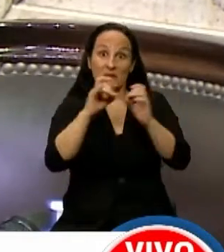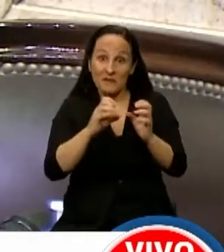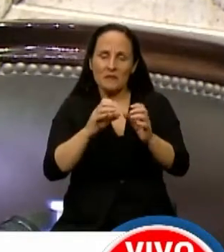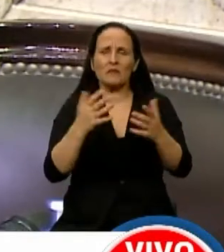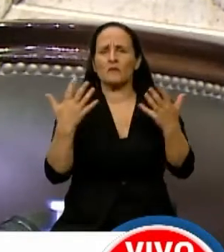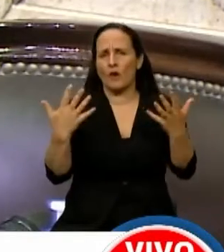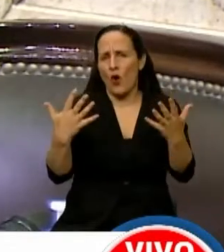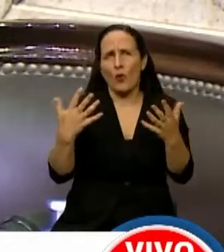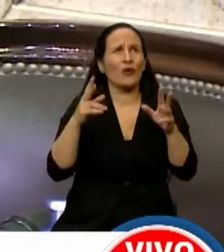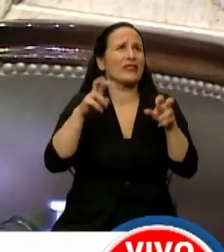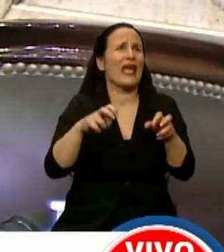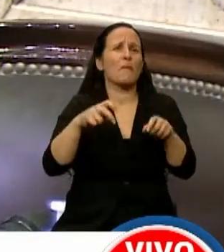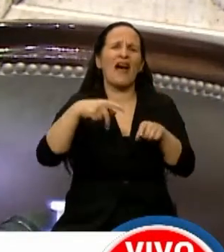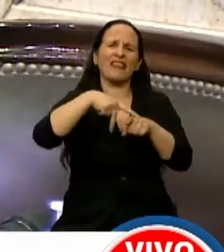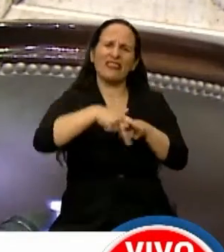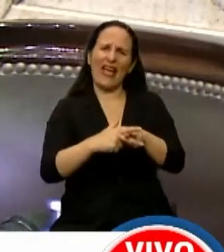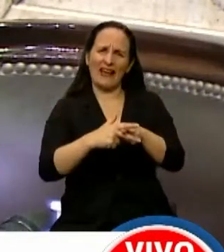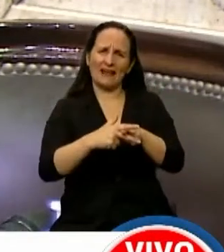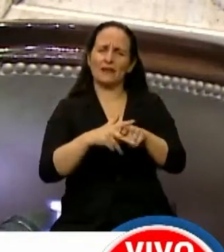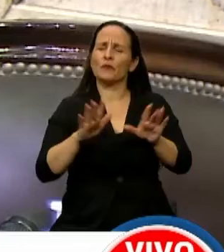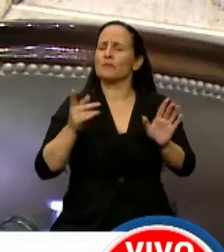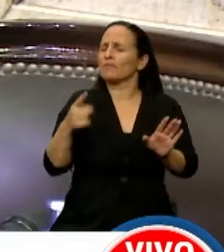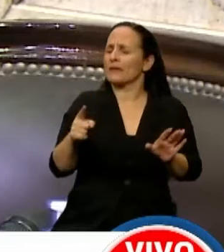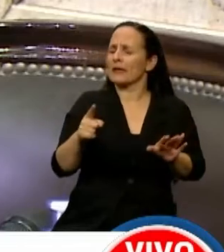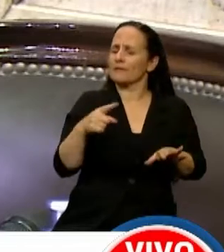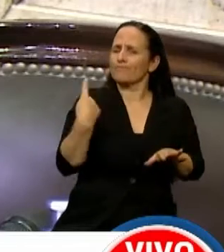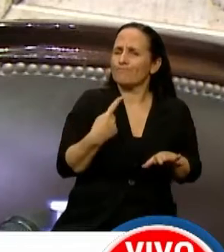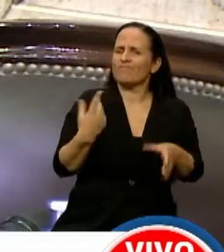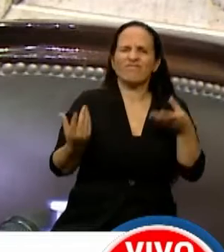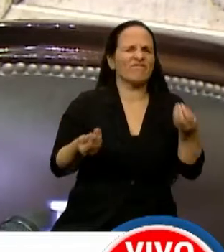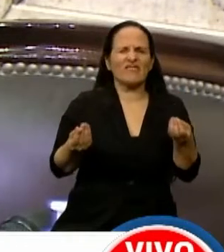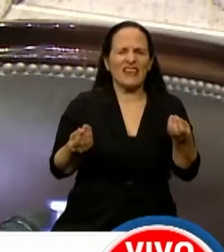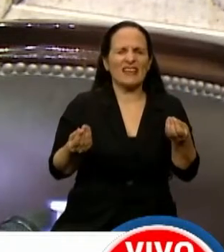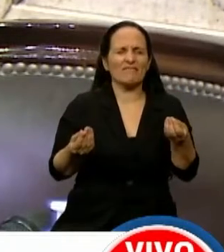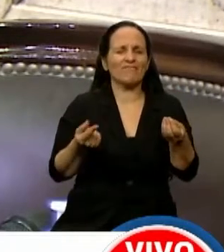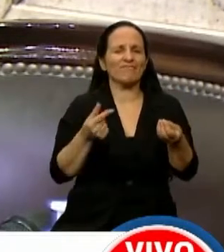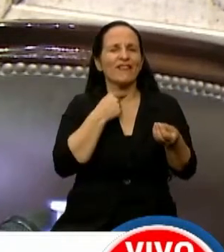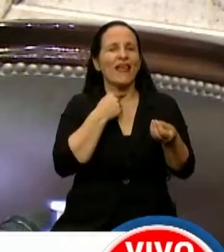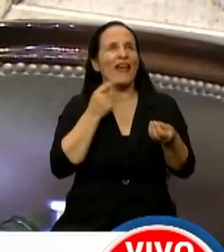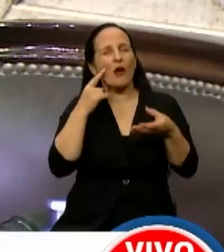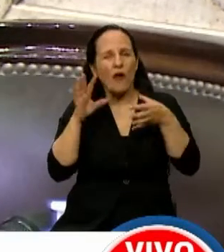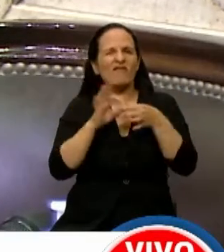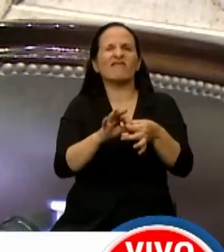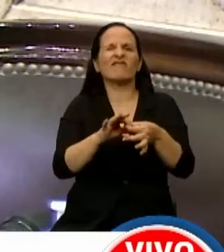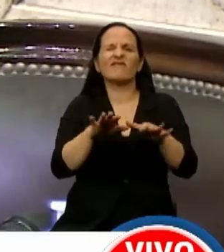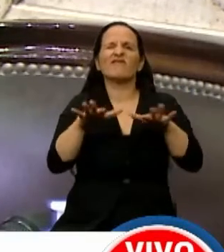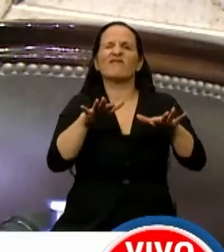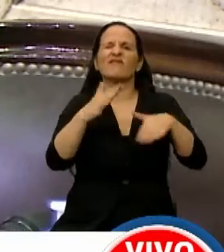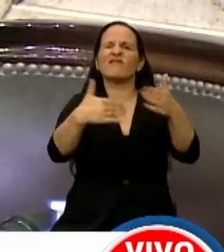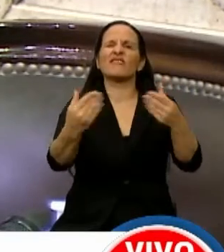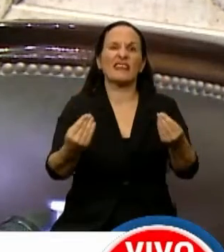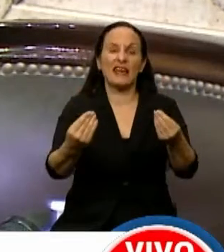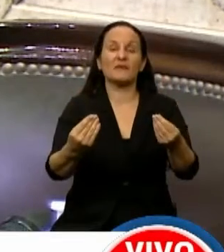más allá de las cuestiones técnicas, uno trata de llevarlo a la práctica. Y